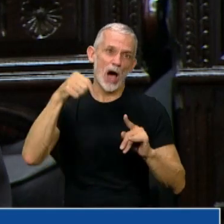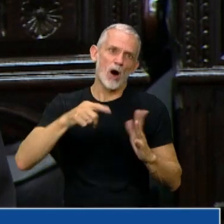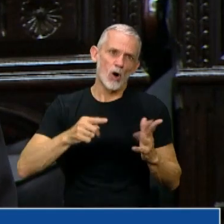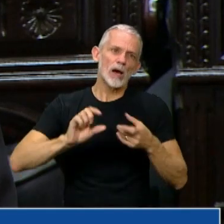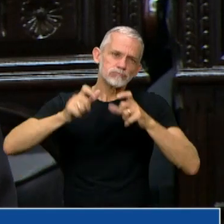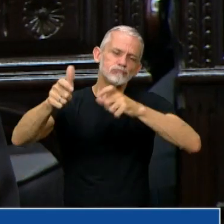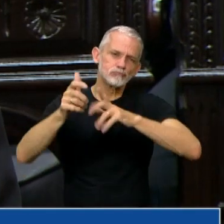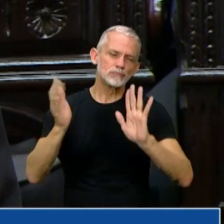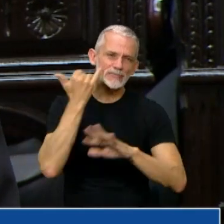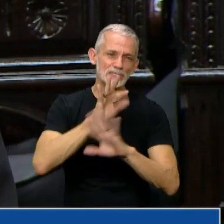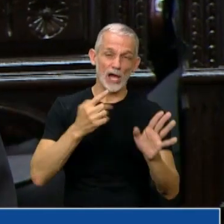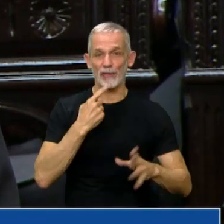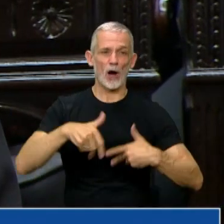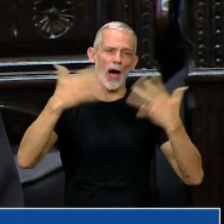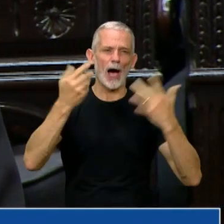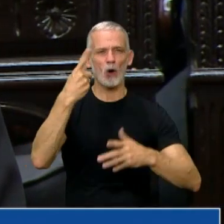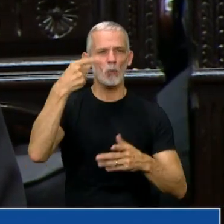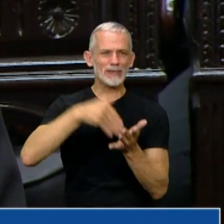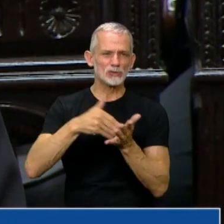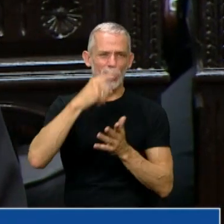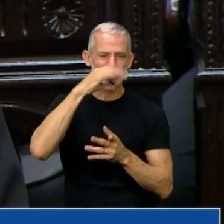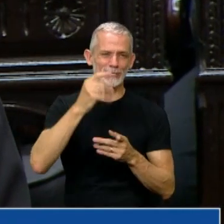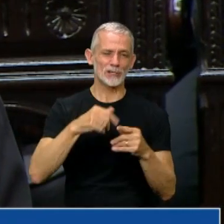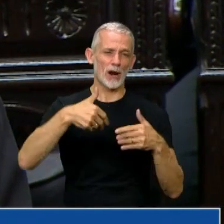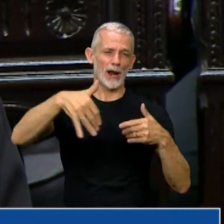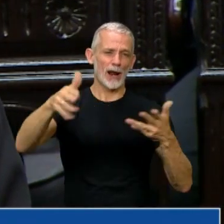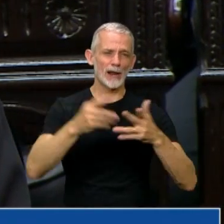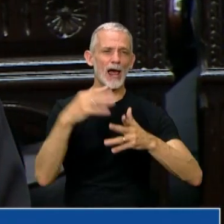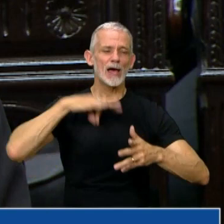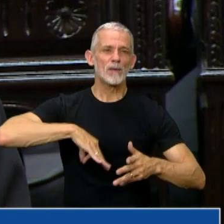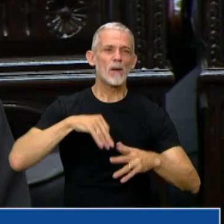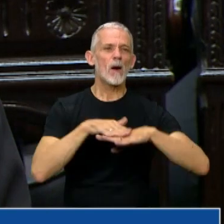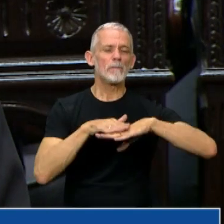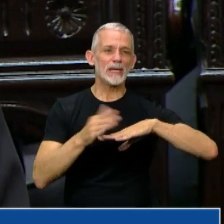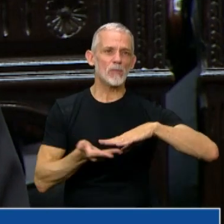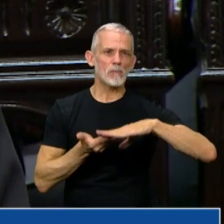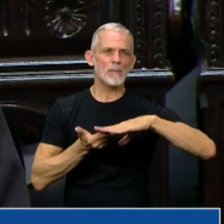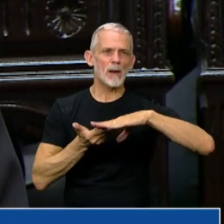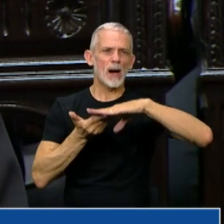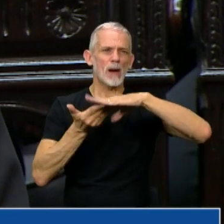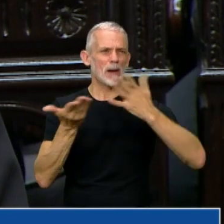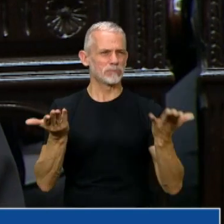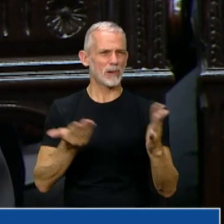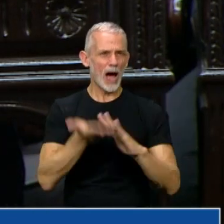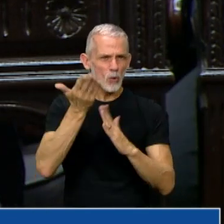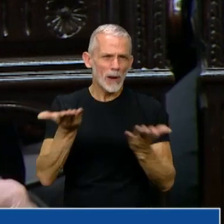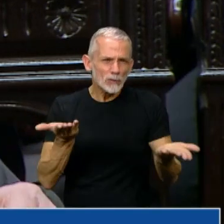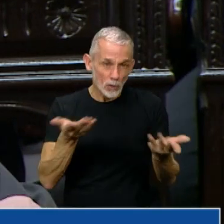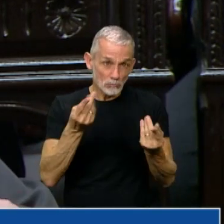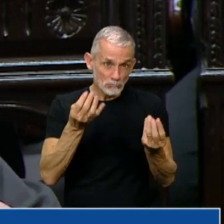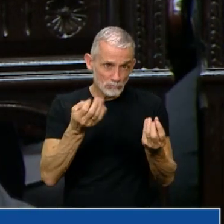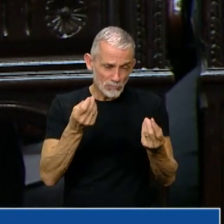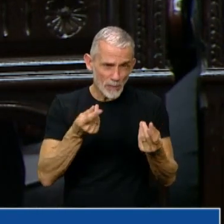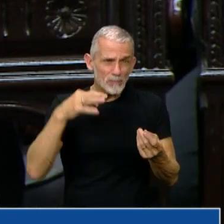actualmente porque también se nos ha dicho que en los próximos días el salario mínimo vital y móvil sería modificado